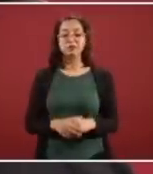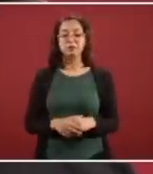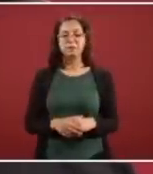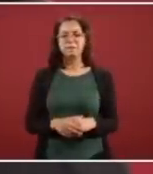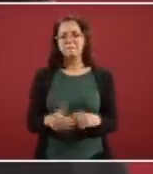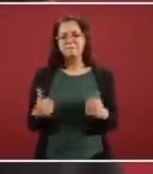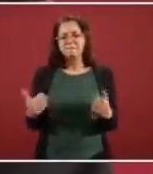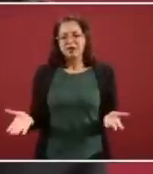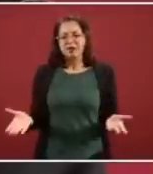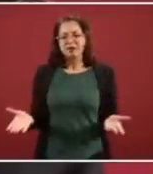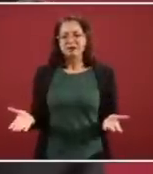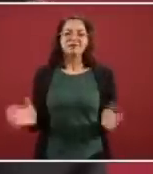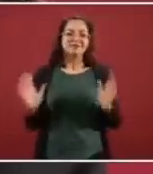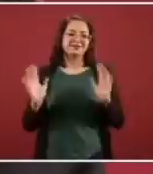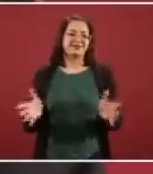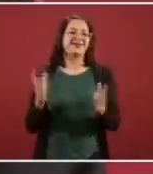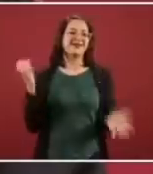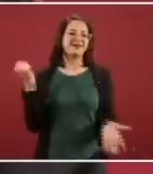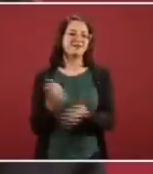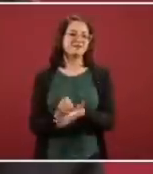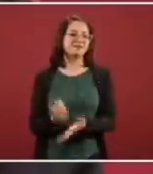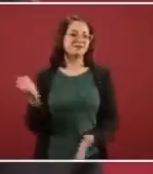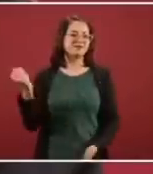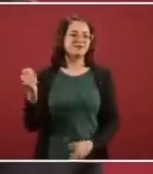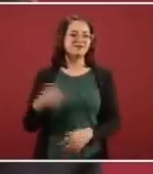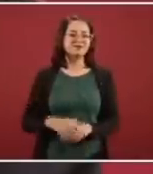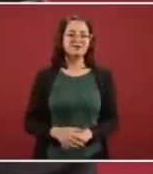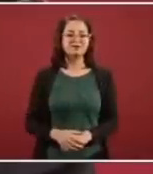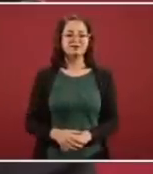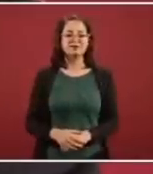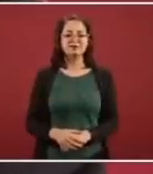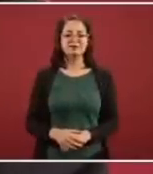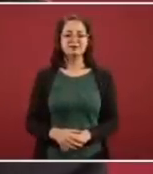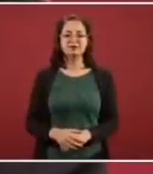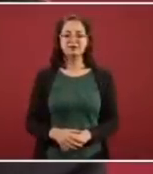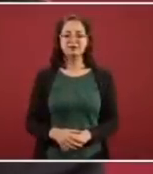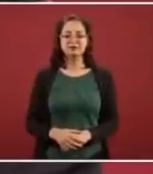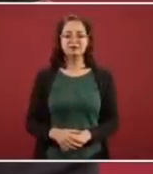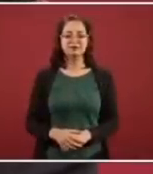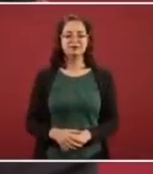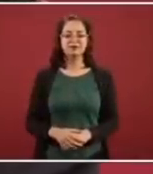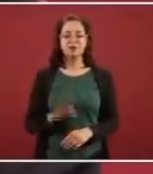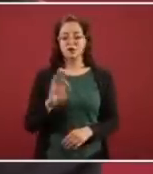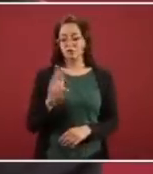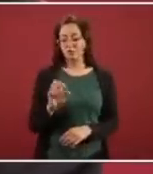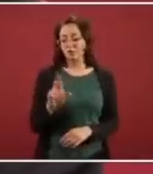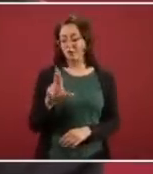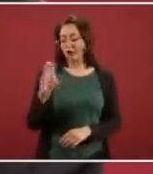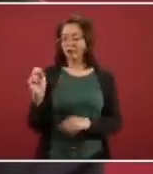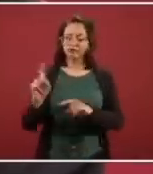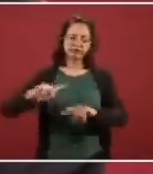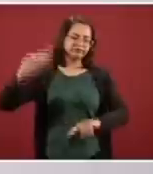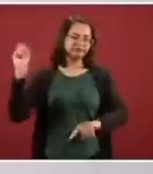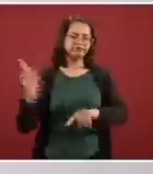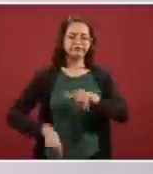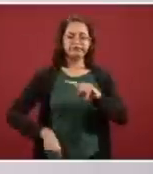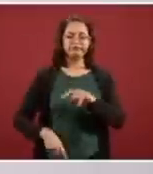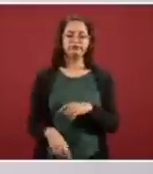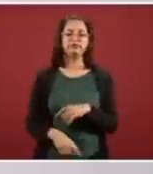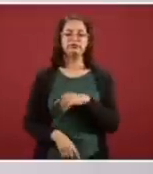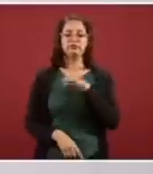para que se apruebe y cancelar los fueros